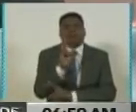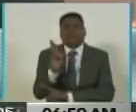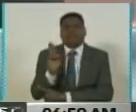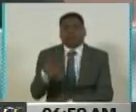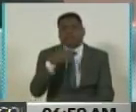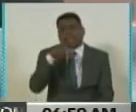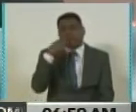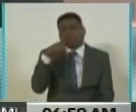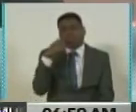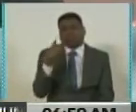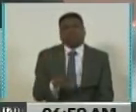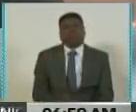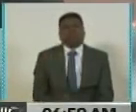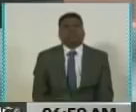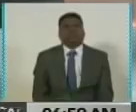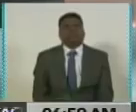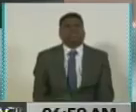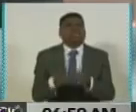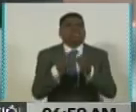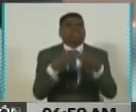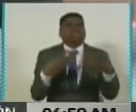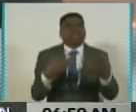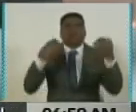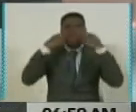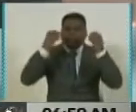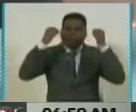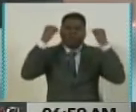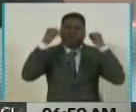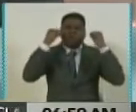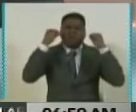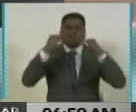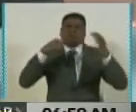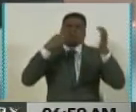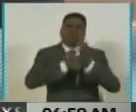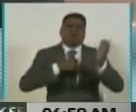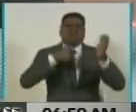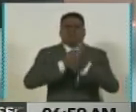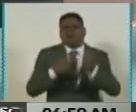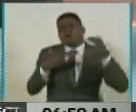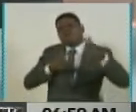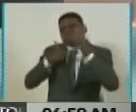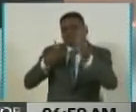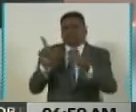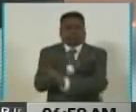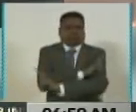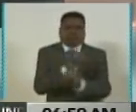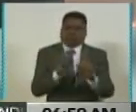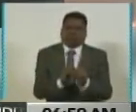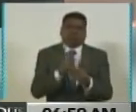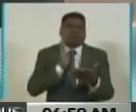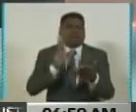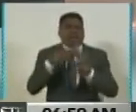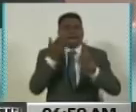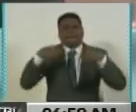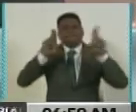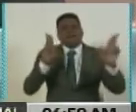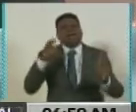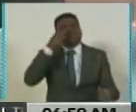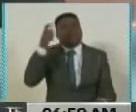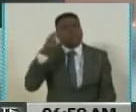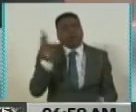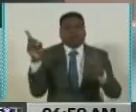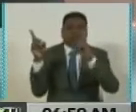políticos sin recurrir a la violencia. La diferencia entre la paz que estamos buscando con el diálogo